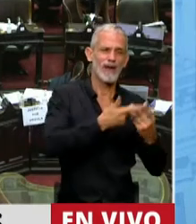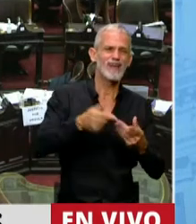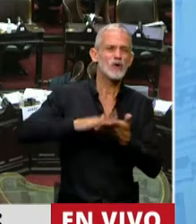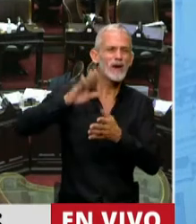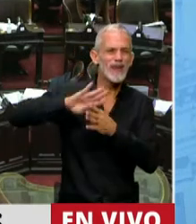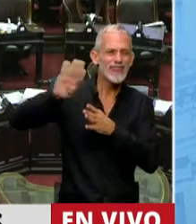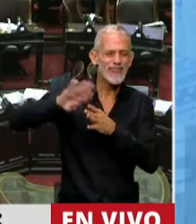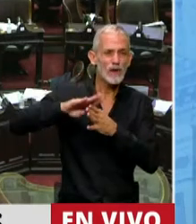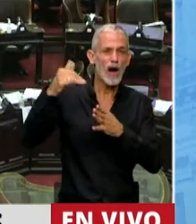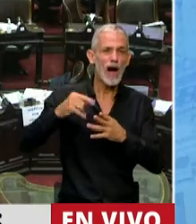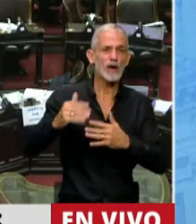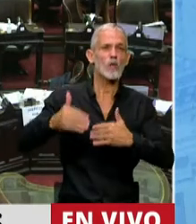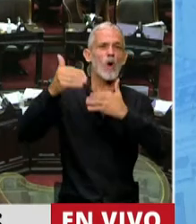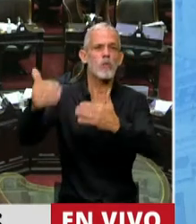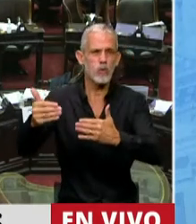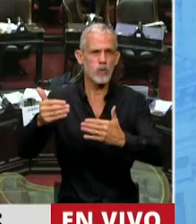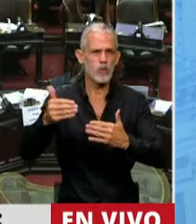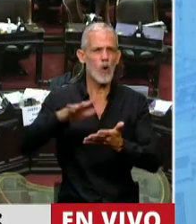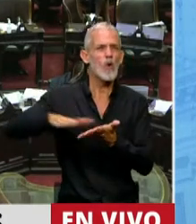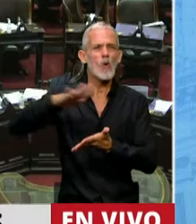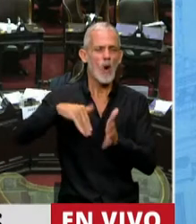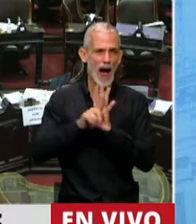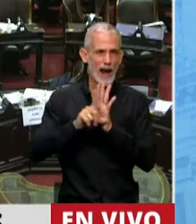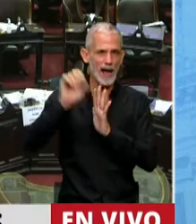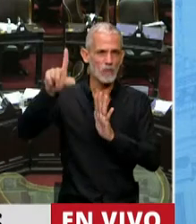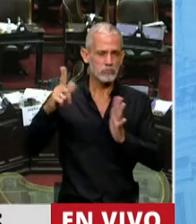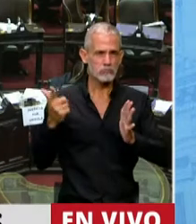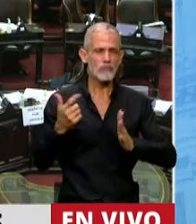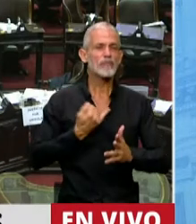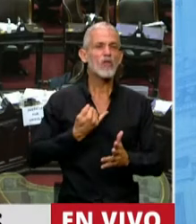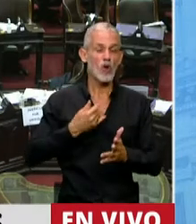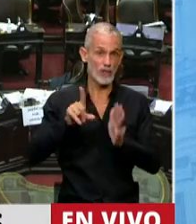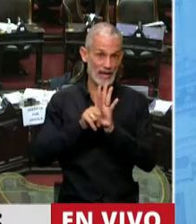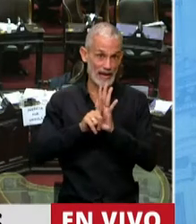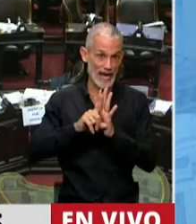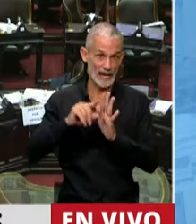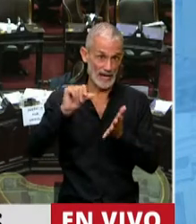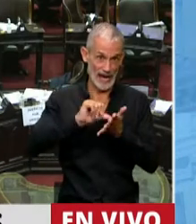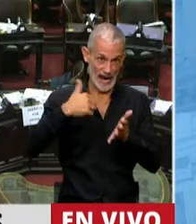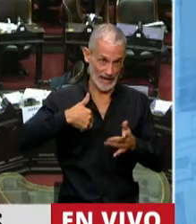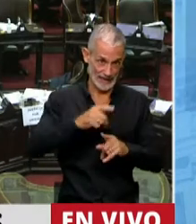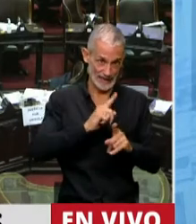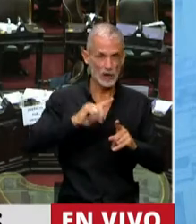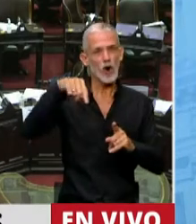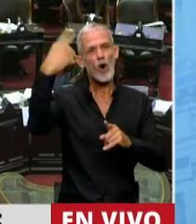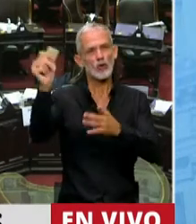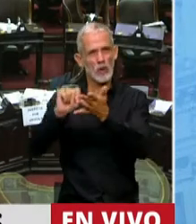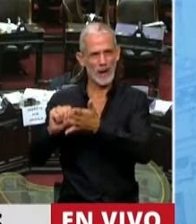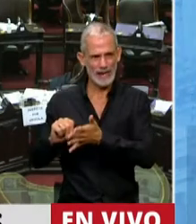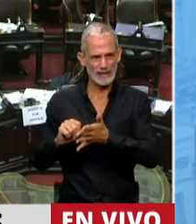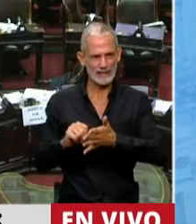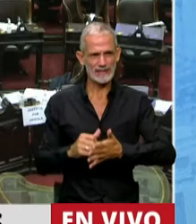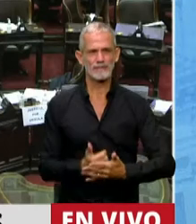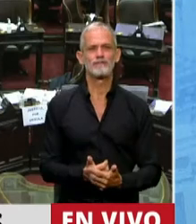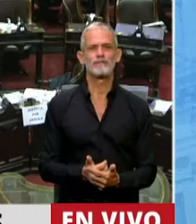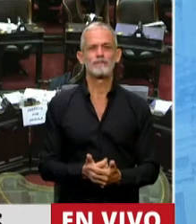deuda con prórroga de jurisdicción, es decir, en jurisdicciones extranjeras. En realidad, como